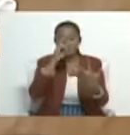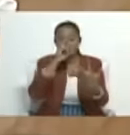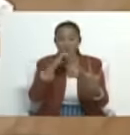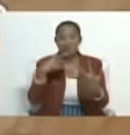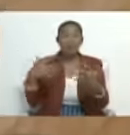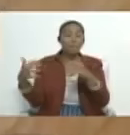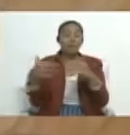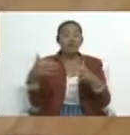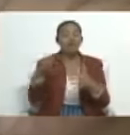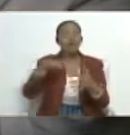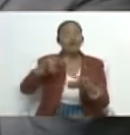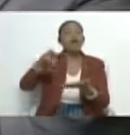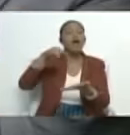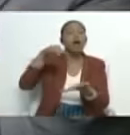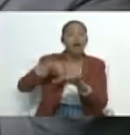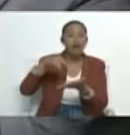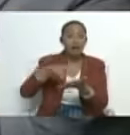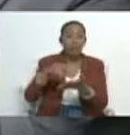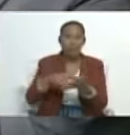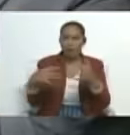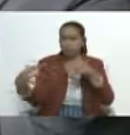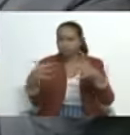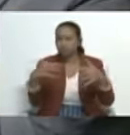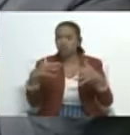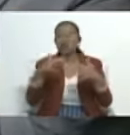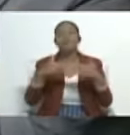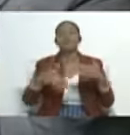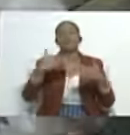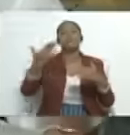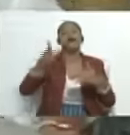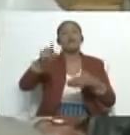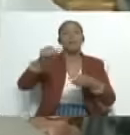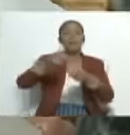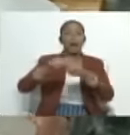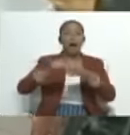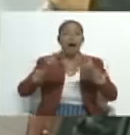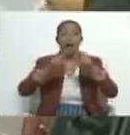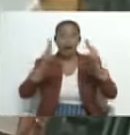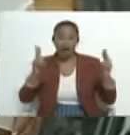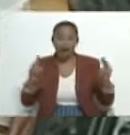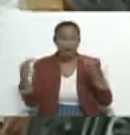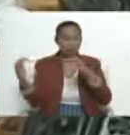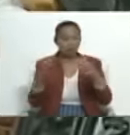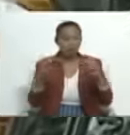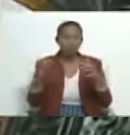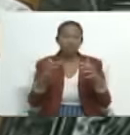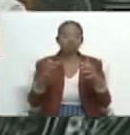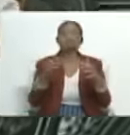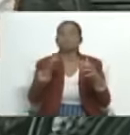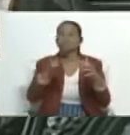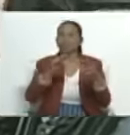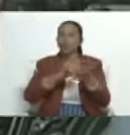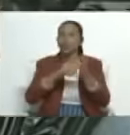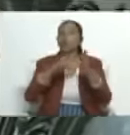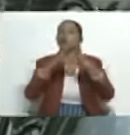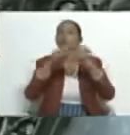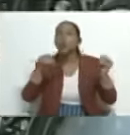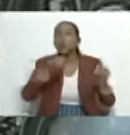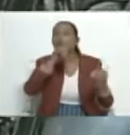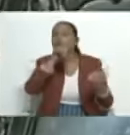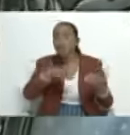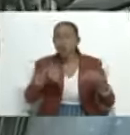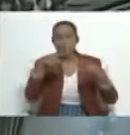de Carabobo y posteriormente en la batalla del Lago, sino que sirvió también para la libertad y la